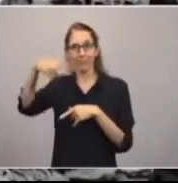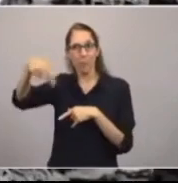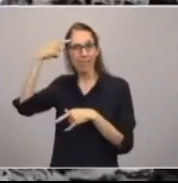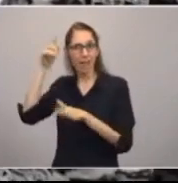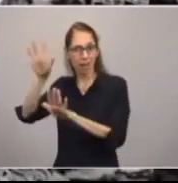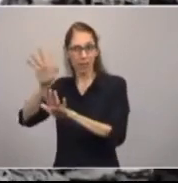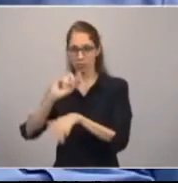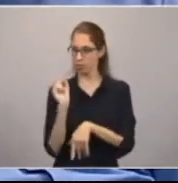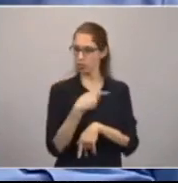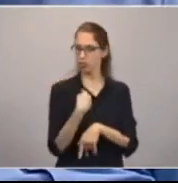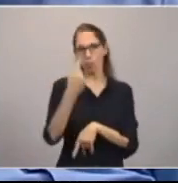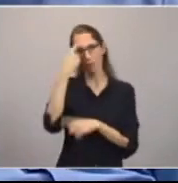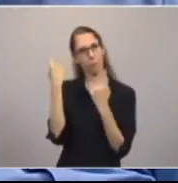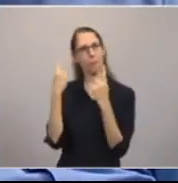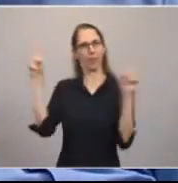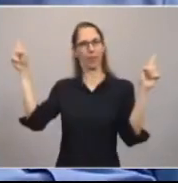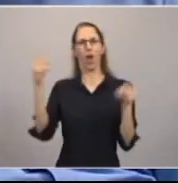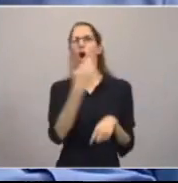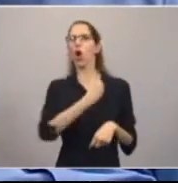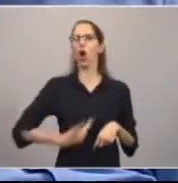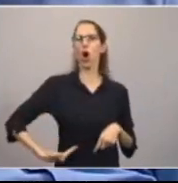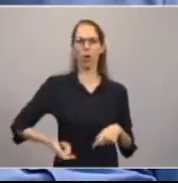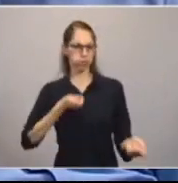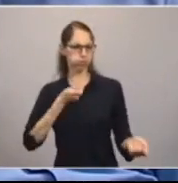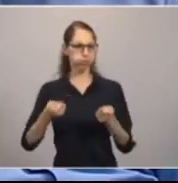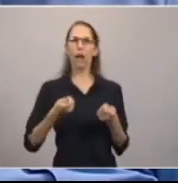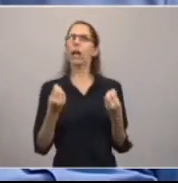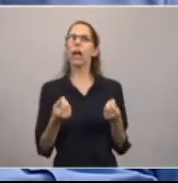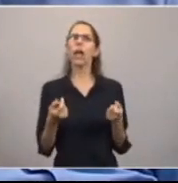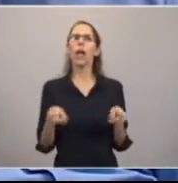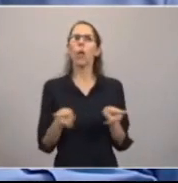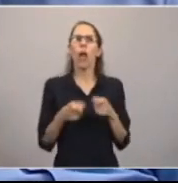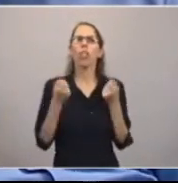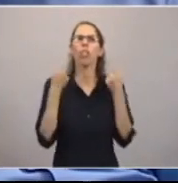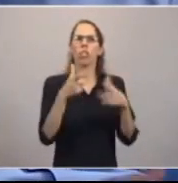crear trabajo, así que es crear y sostener industria.